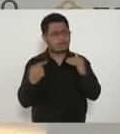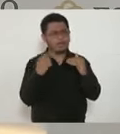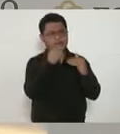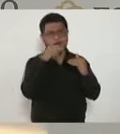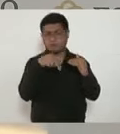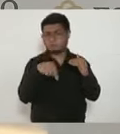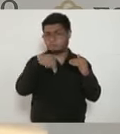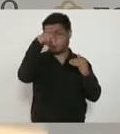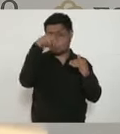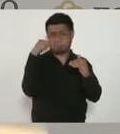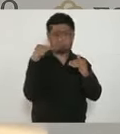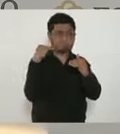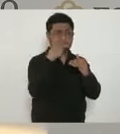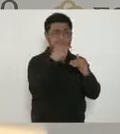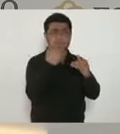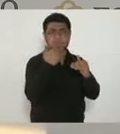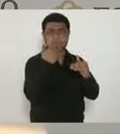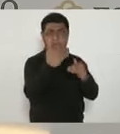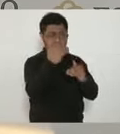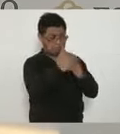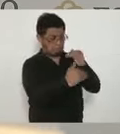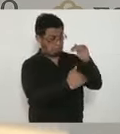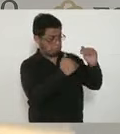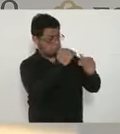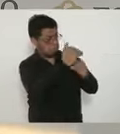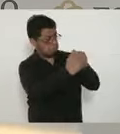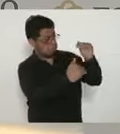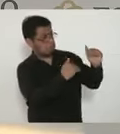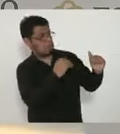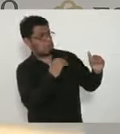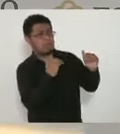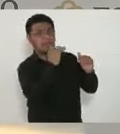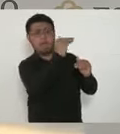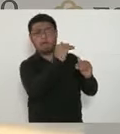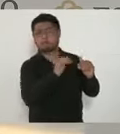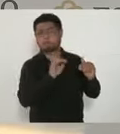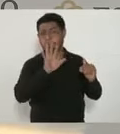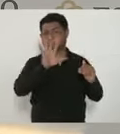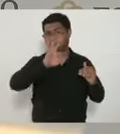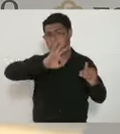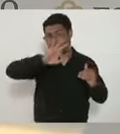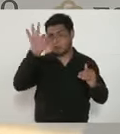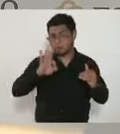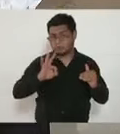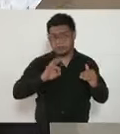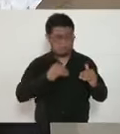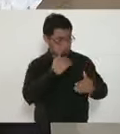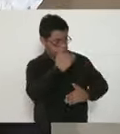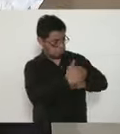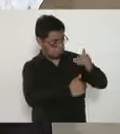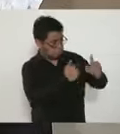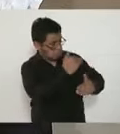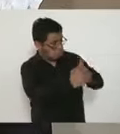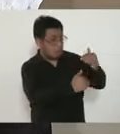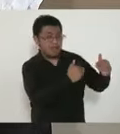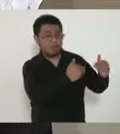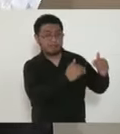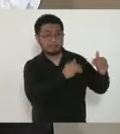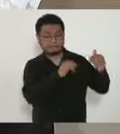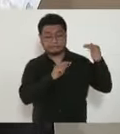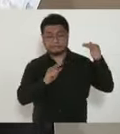crecía a tasas de hasta el 5% anual, en el